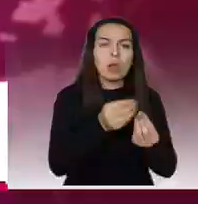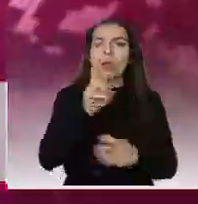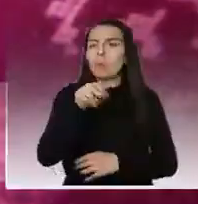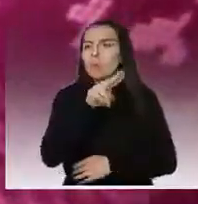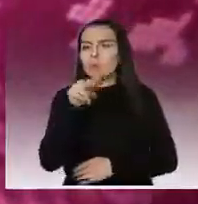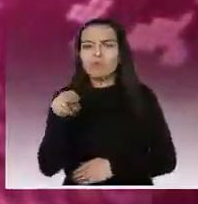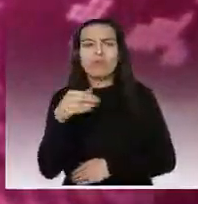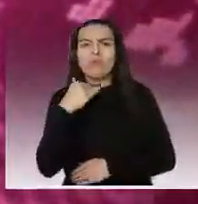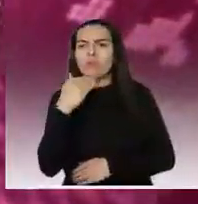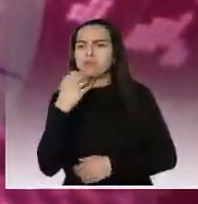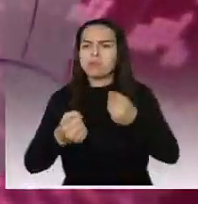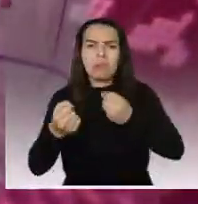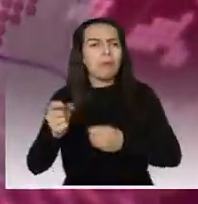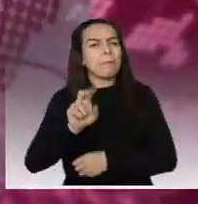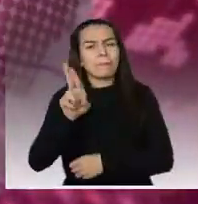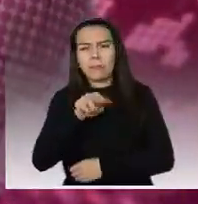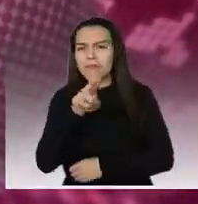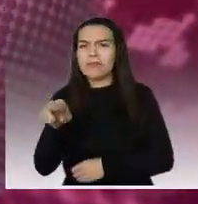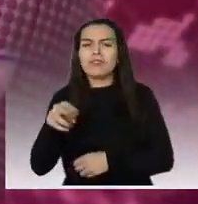queda.